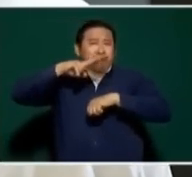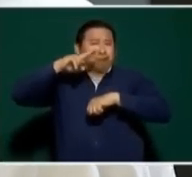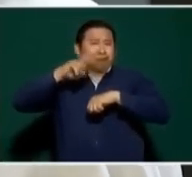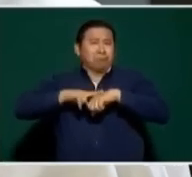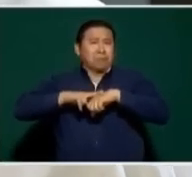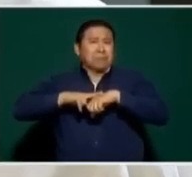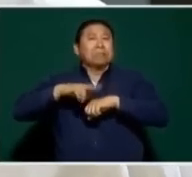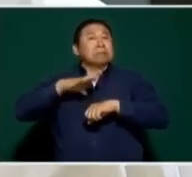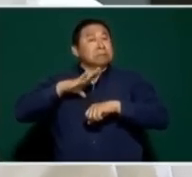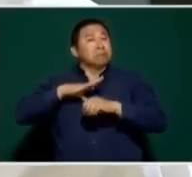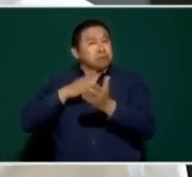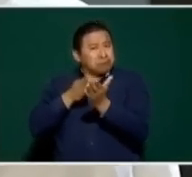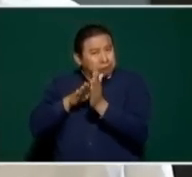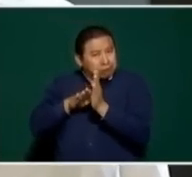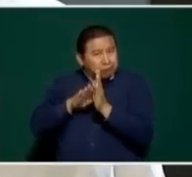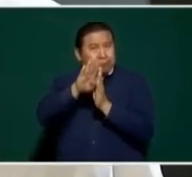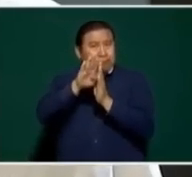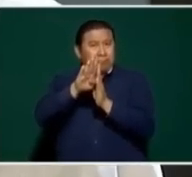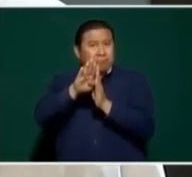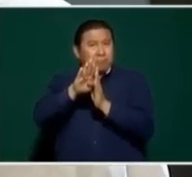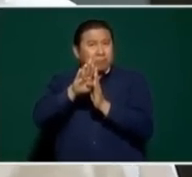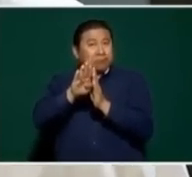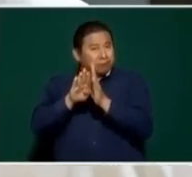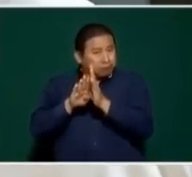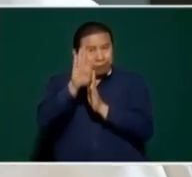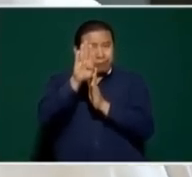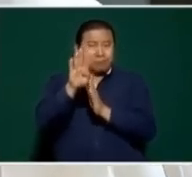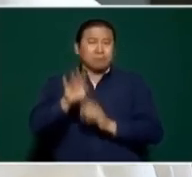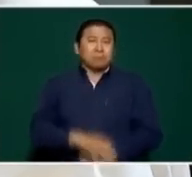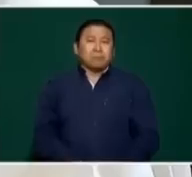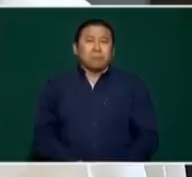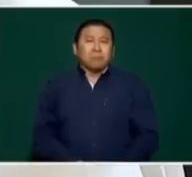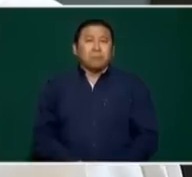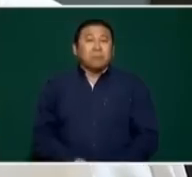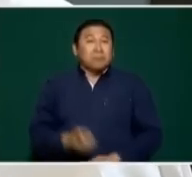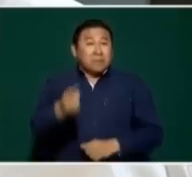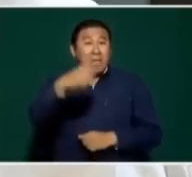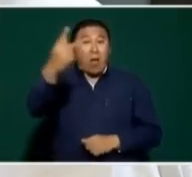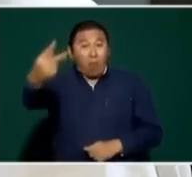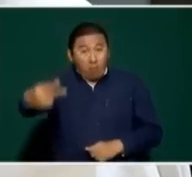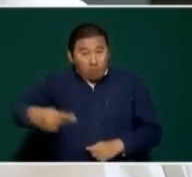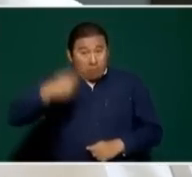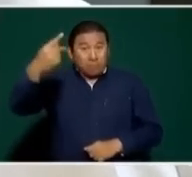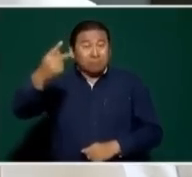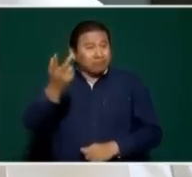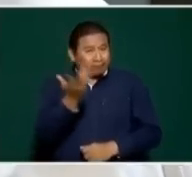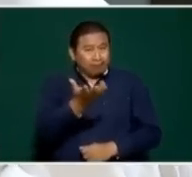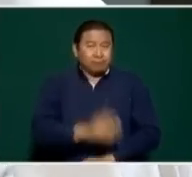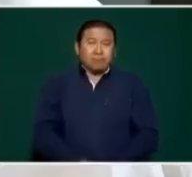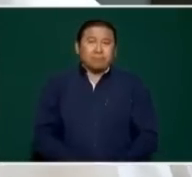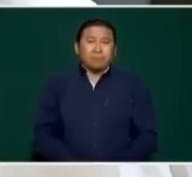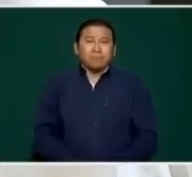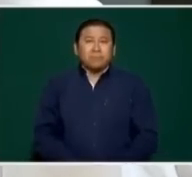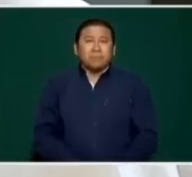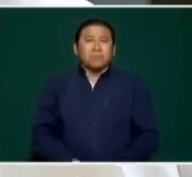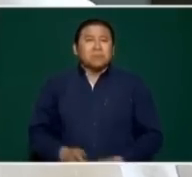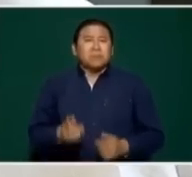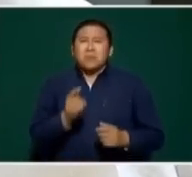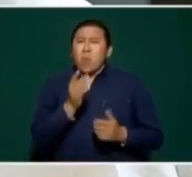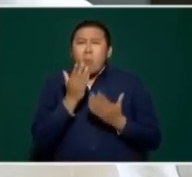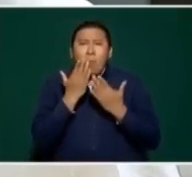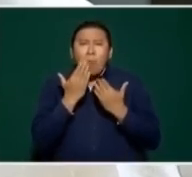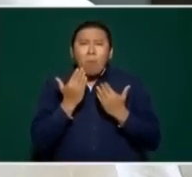Entonces, hemos avanzado mucho. Y a tu pregunta es, ¿no va a